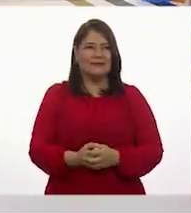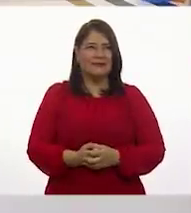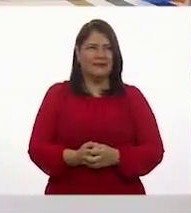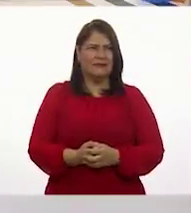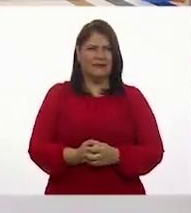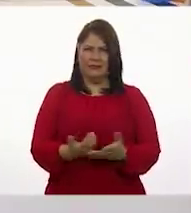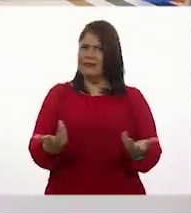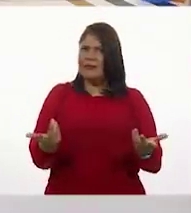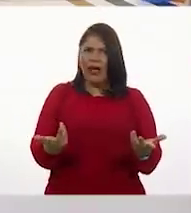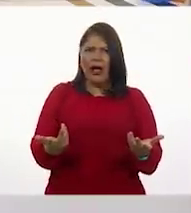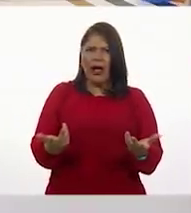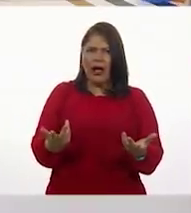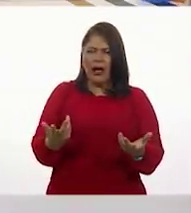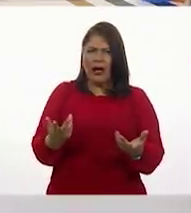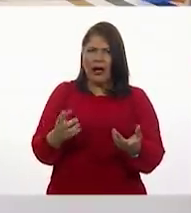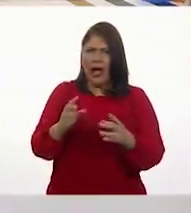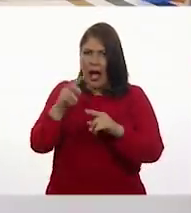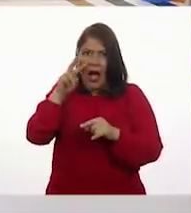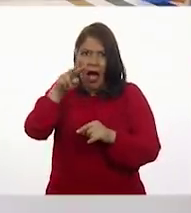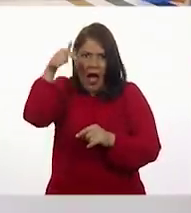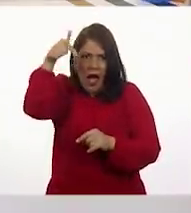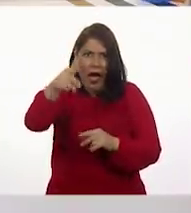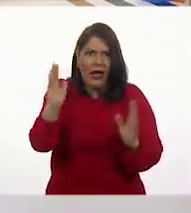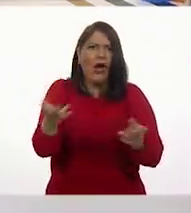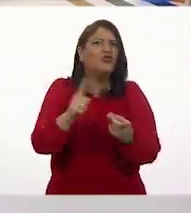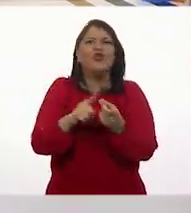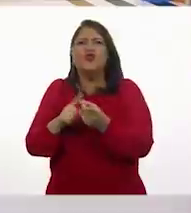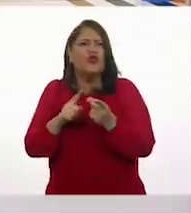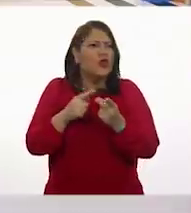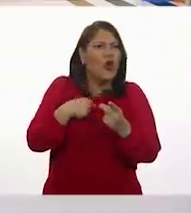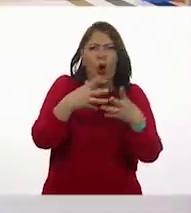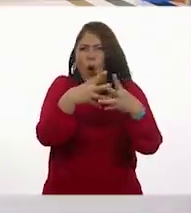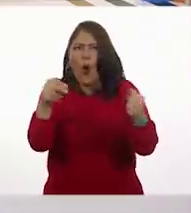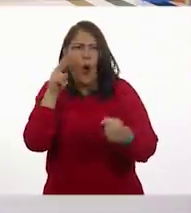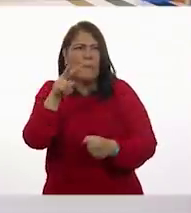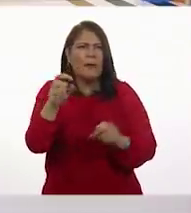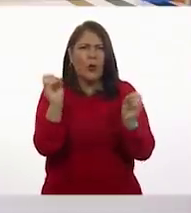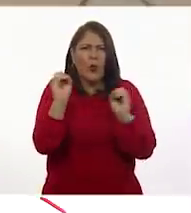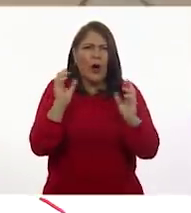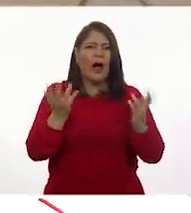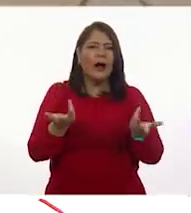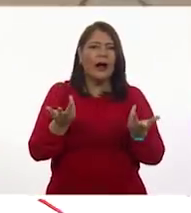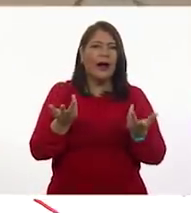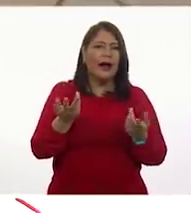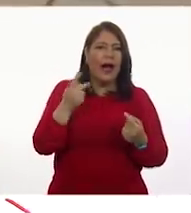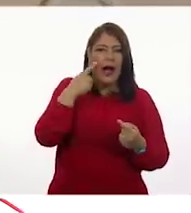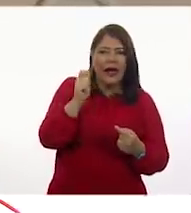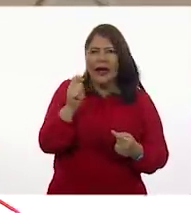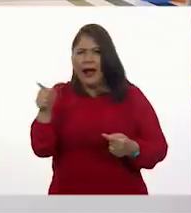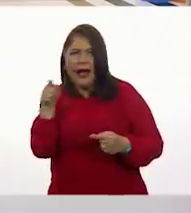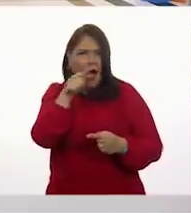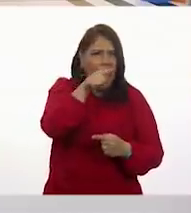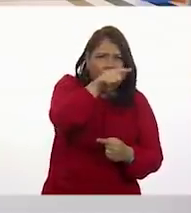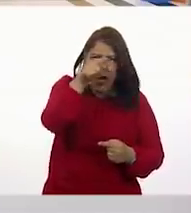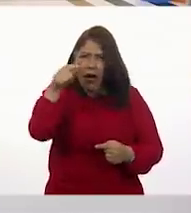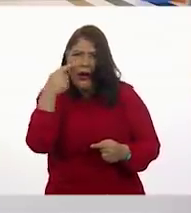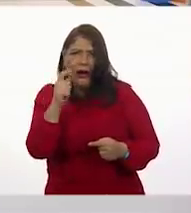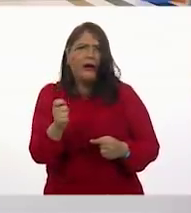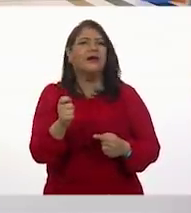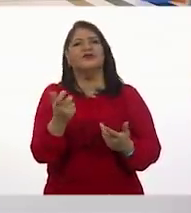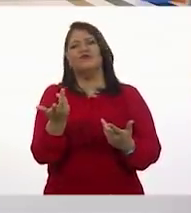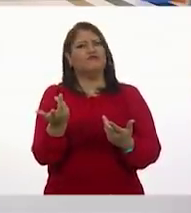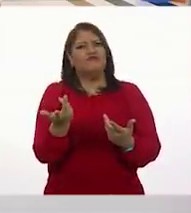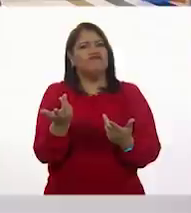Ay, ¿dónde? ¿Ya salió? ¿Ya salió Panchito? ¿Dónde? ¡No lo vi! ¿Acá? ¿Hacia acá? ¿Hacia este lado? No, no